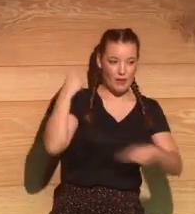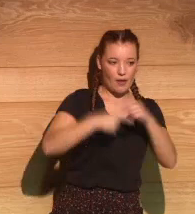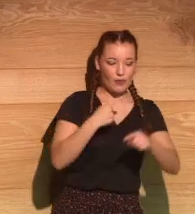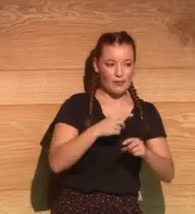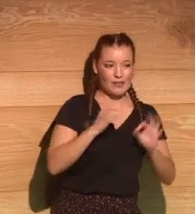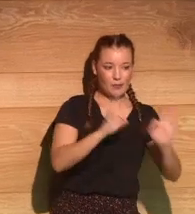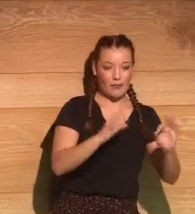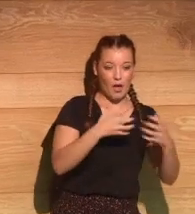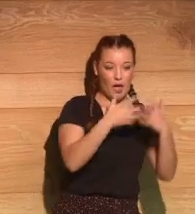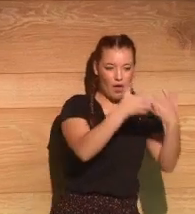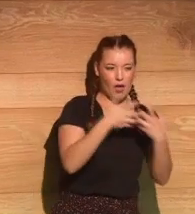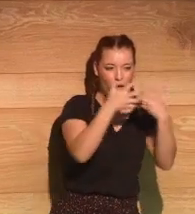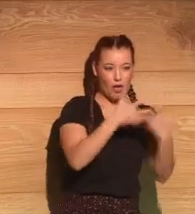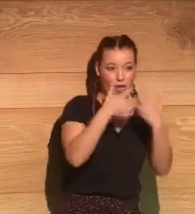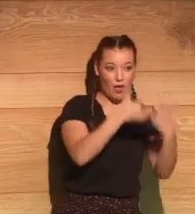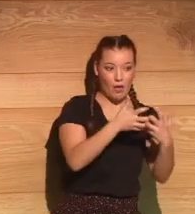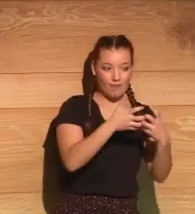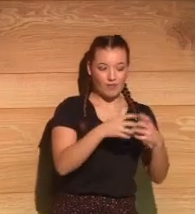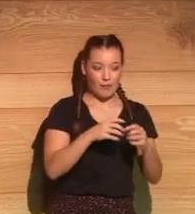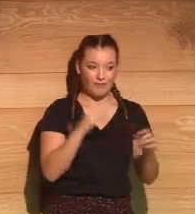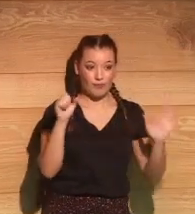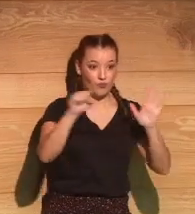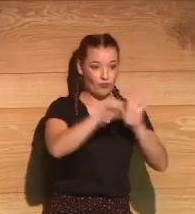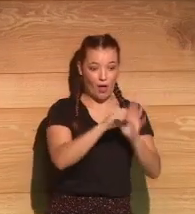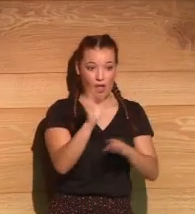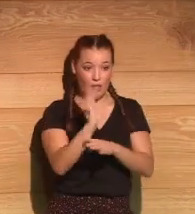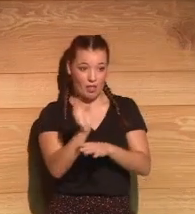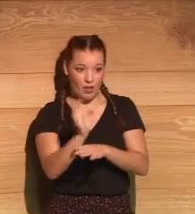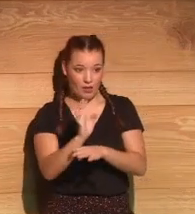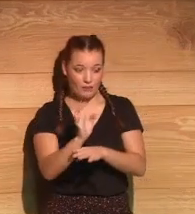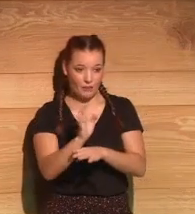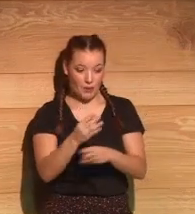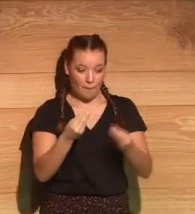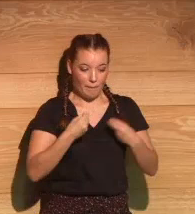por el cine. Es decir, sus estereotipos de vida, sus ideales de vida